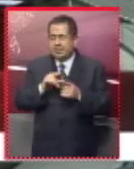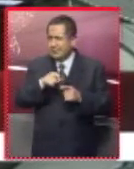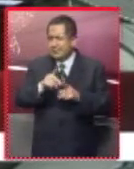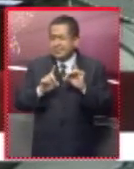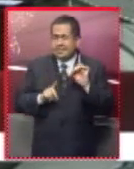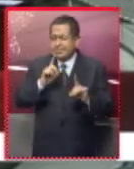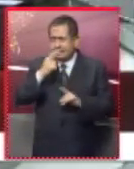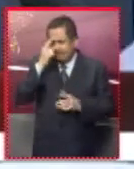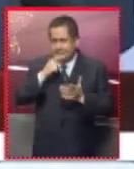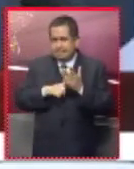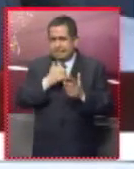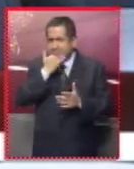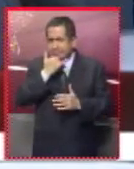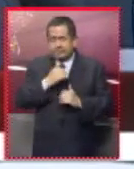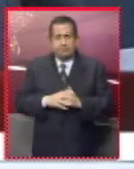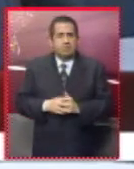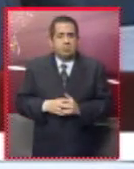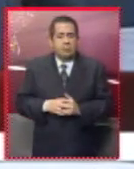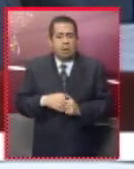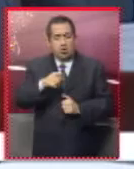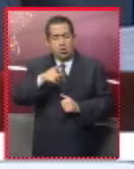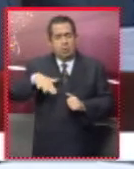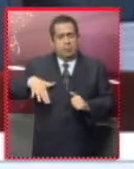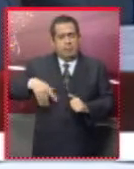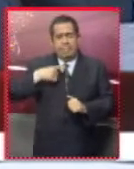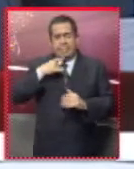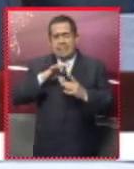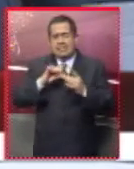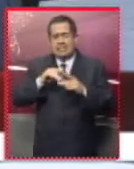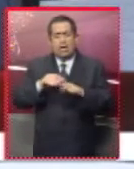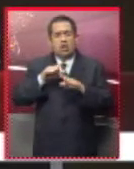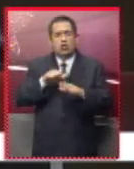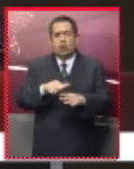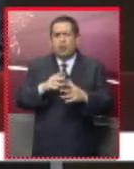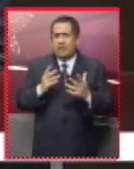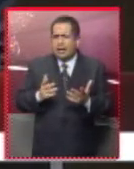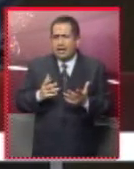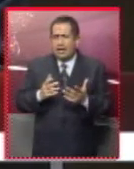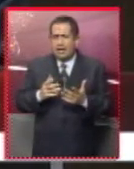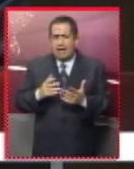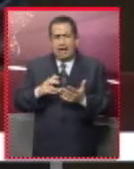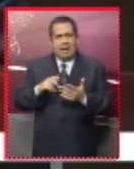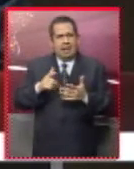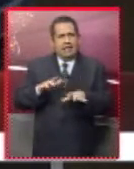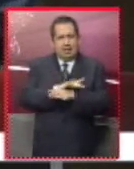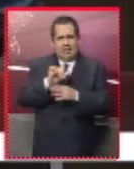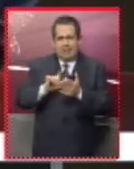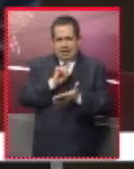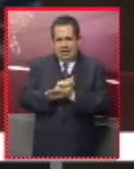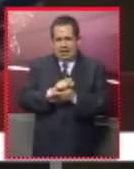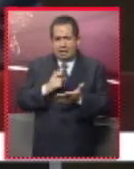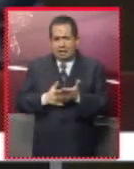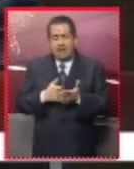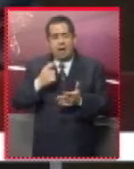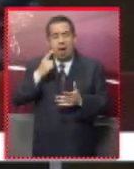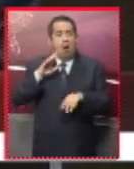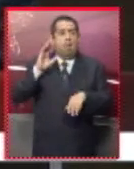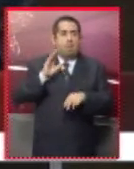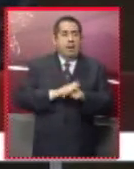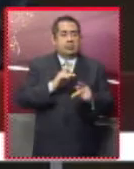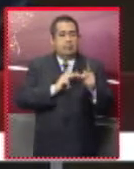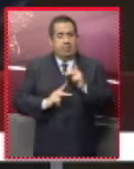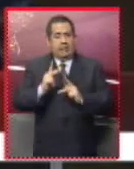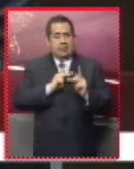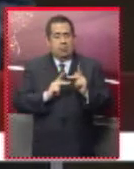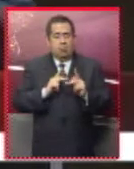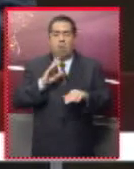financiera. Ahorita mencionaba usted en relación a la reforma financiera que lo que busca es más crédito y